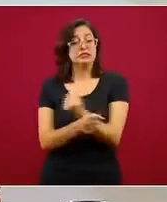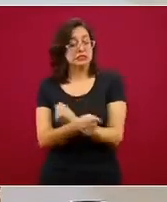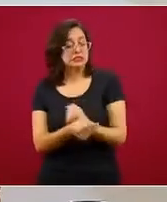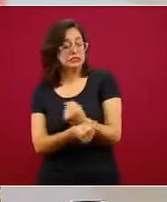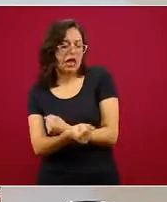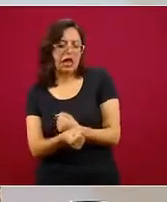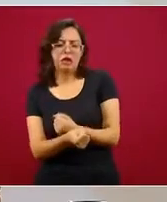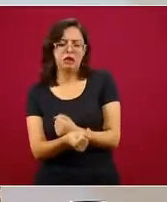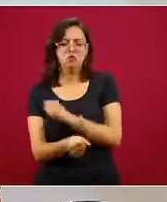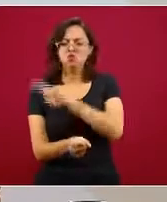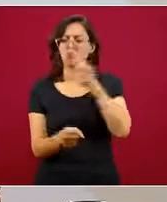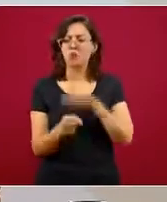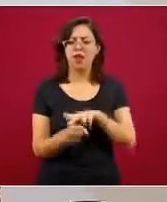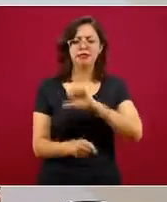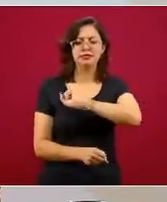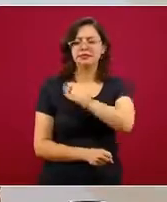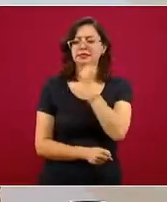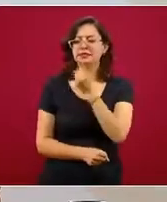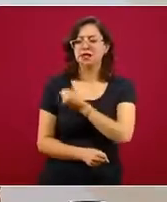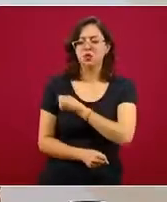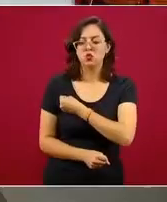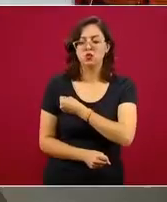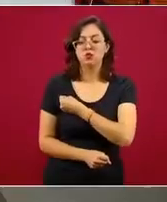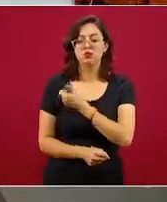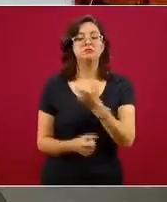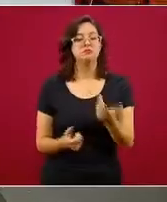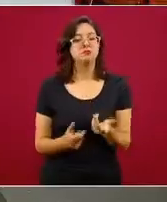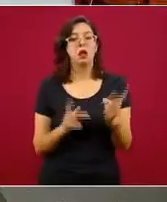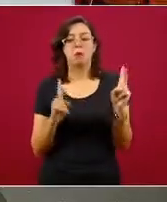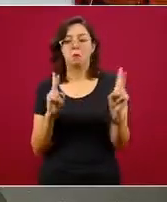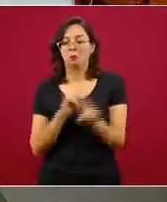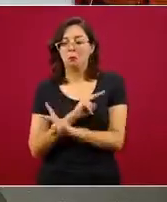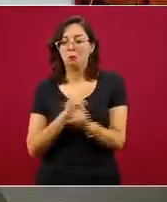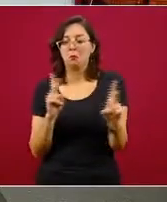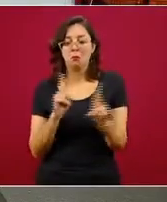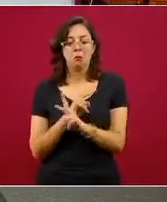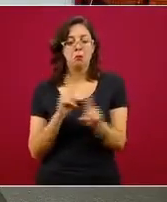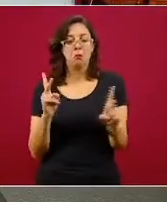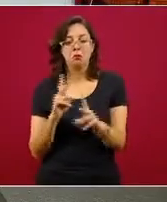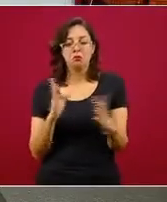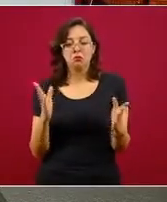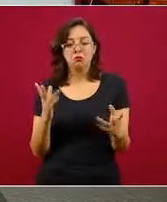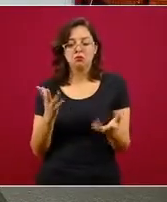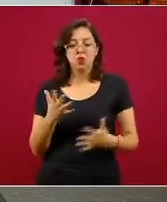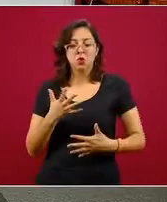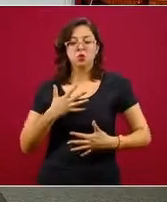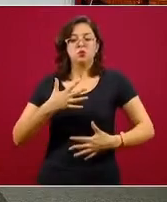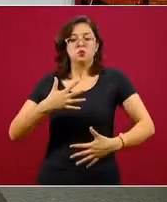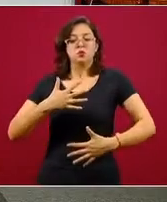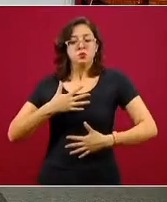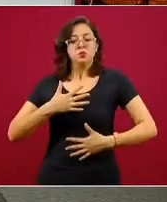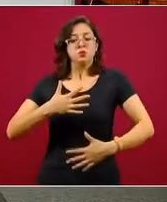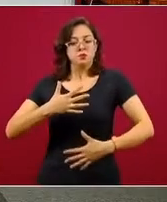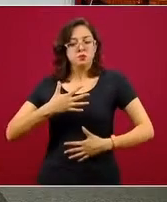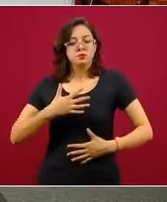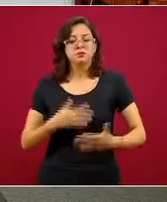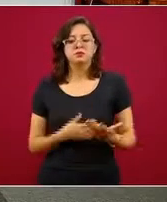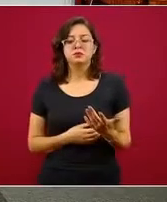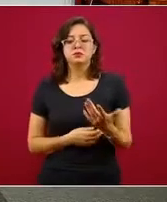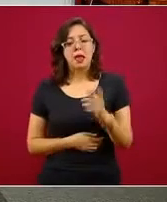condiciones convencionales, de acuerdo a la concentración de oxígeno que hay en el aire ambiente, que normalmente